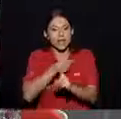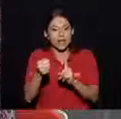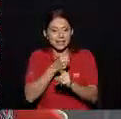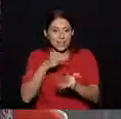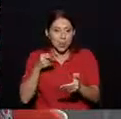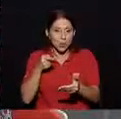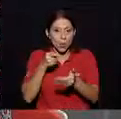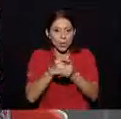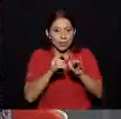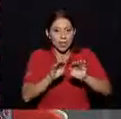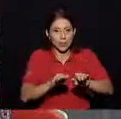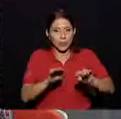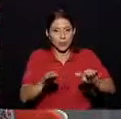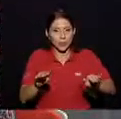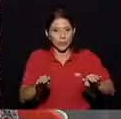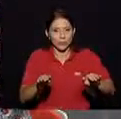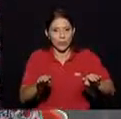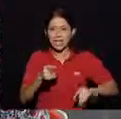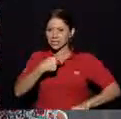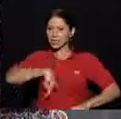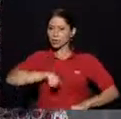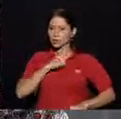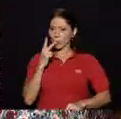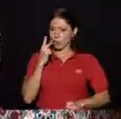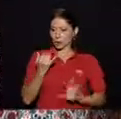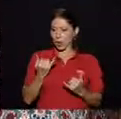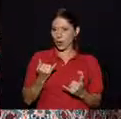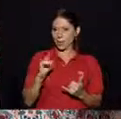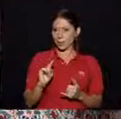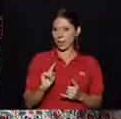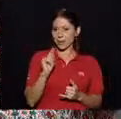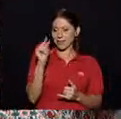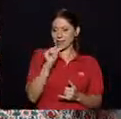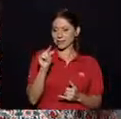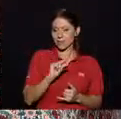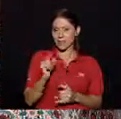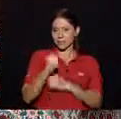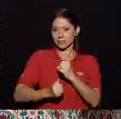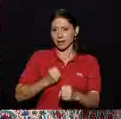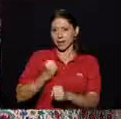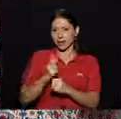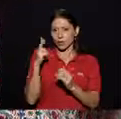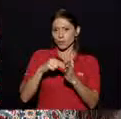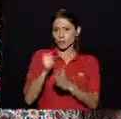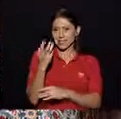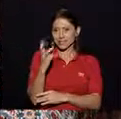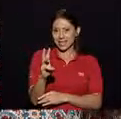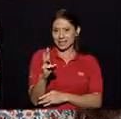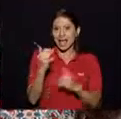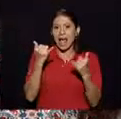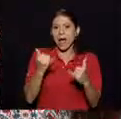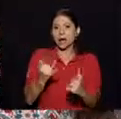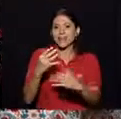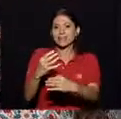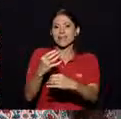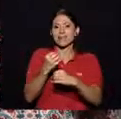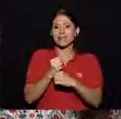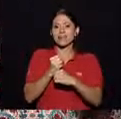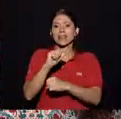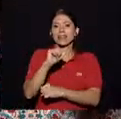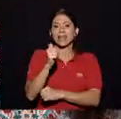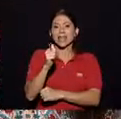nos posicionamos en estas primeras semanas del año 2016, estamos recibiendo